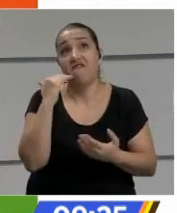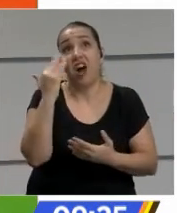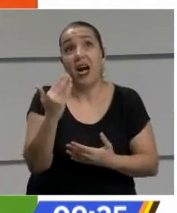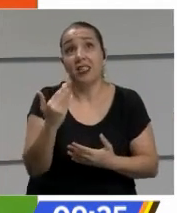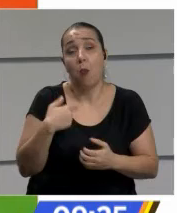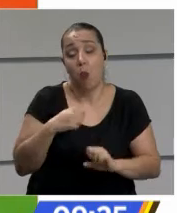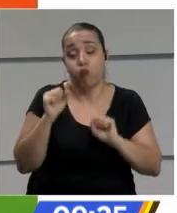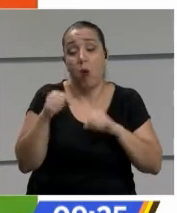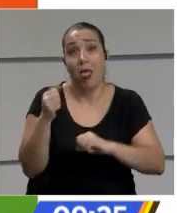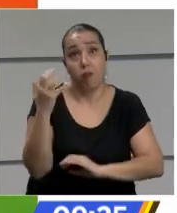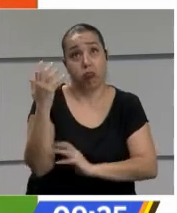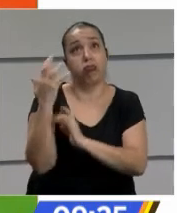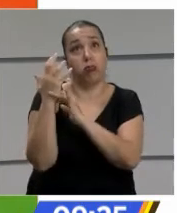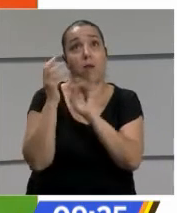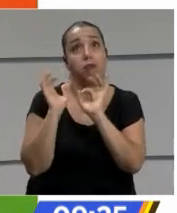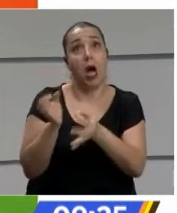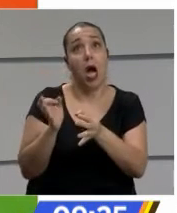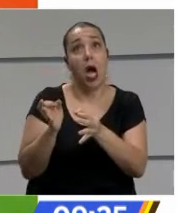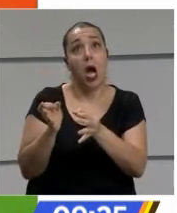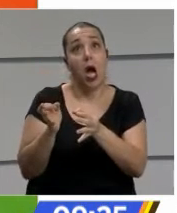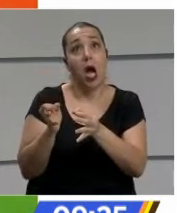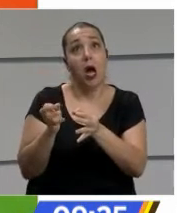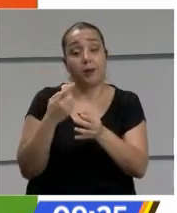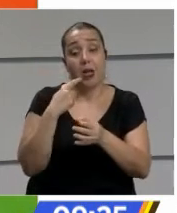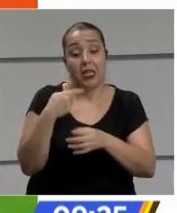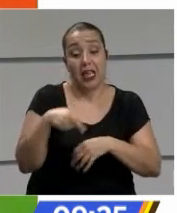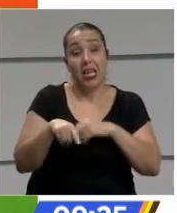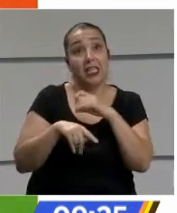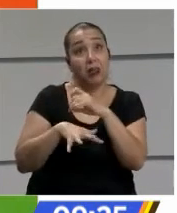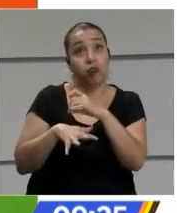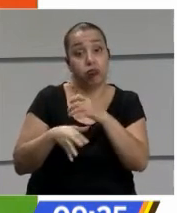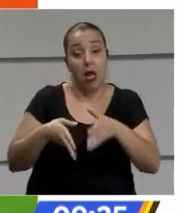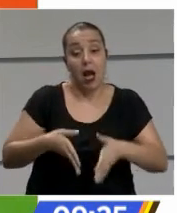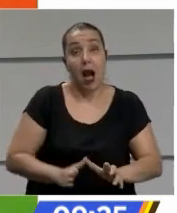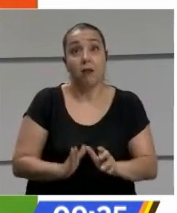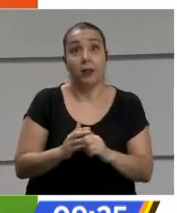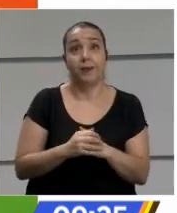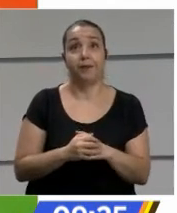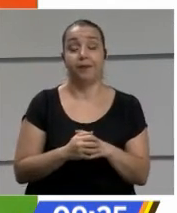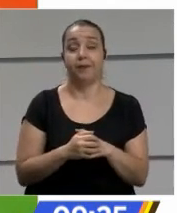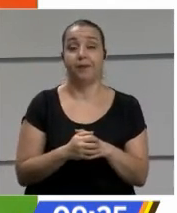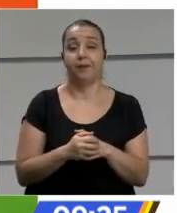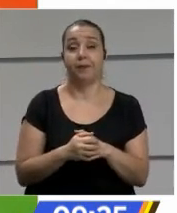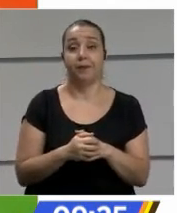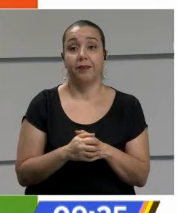tu subida, sugirió la joven araña.